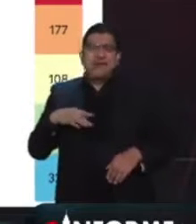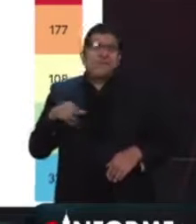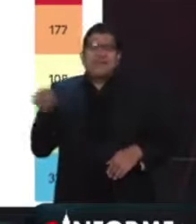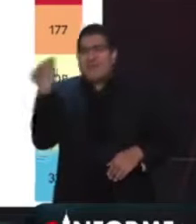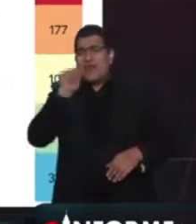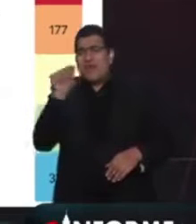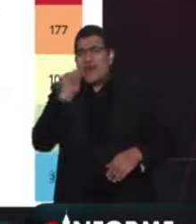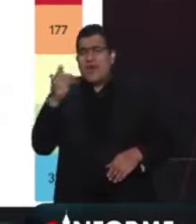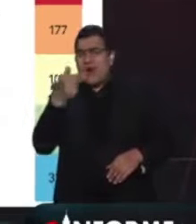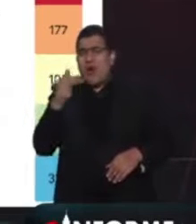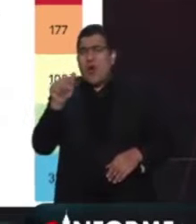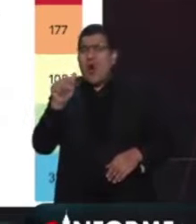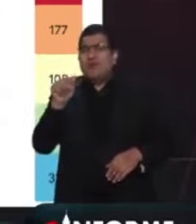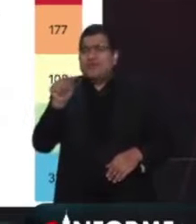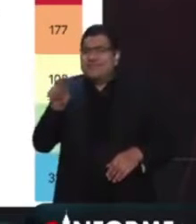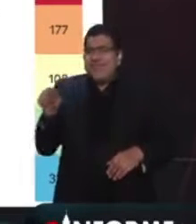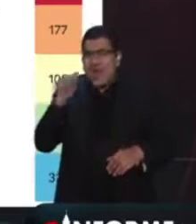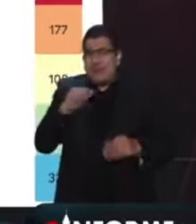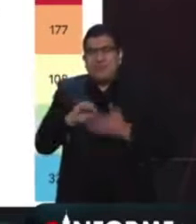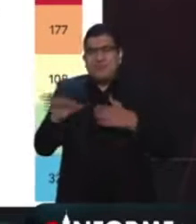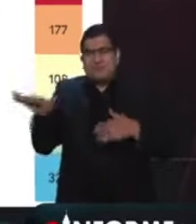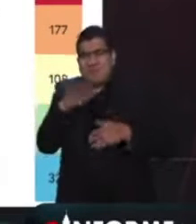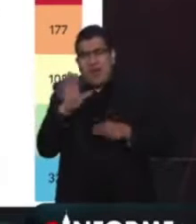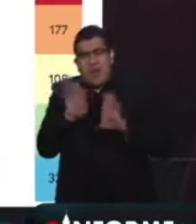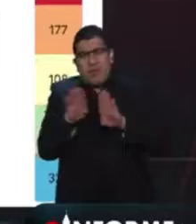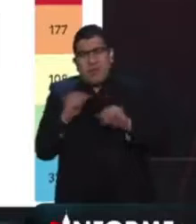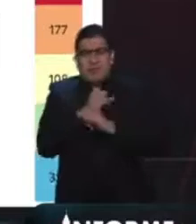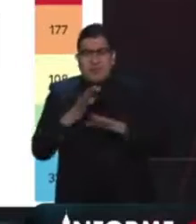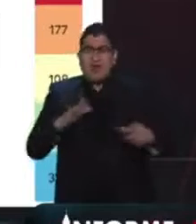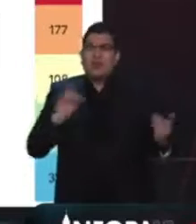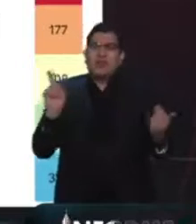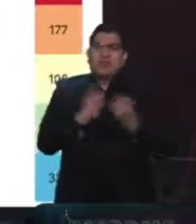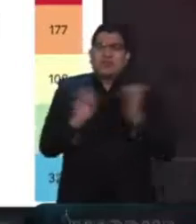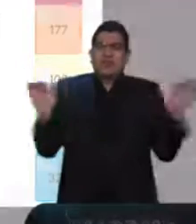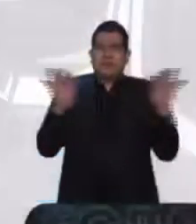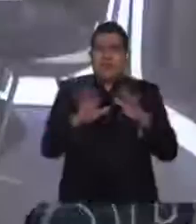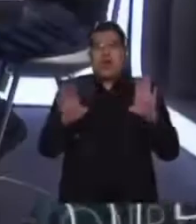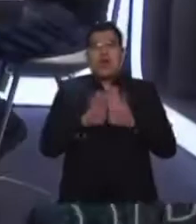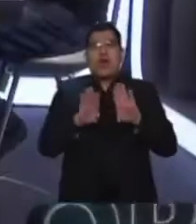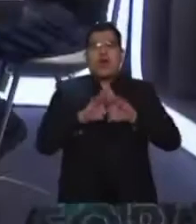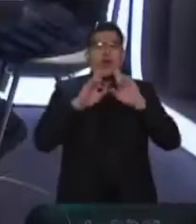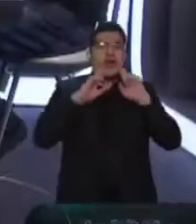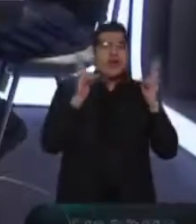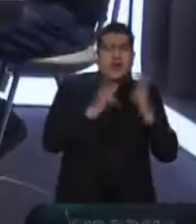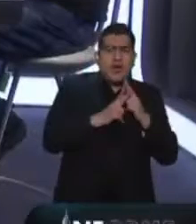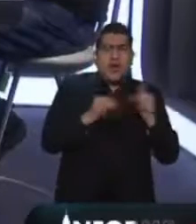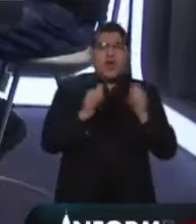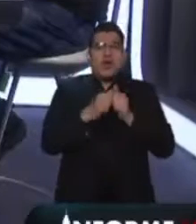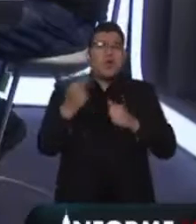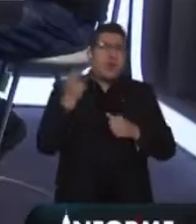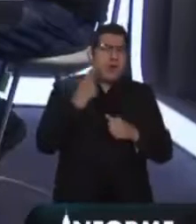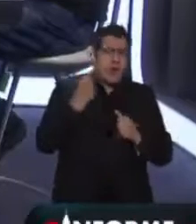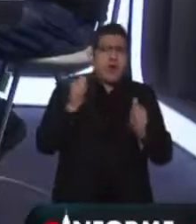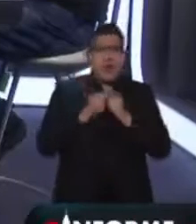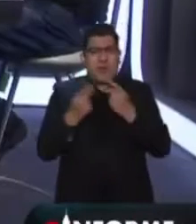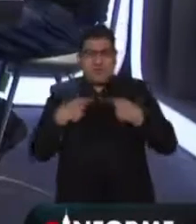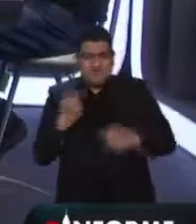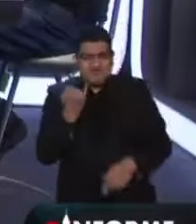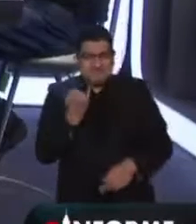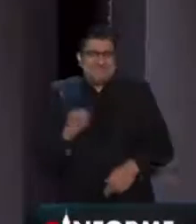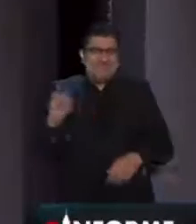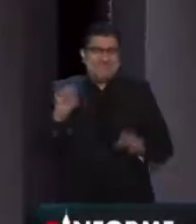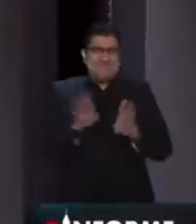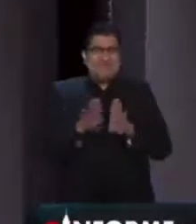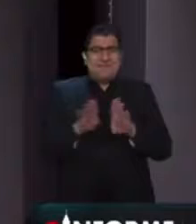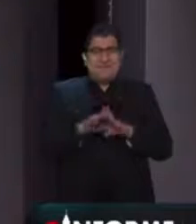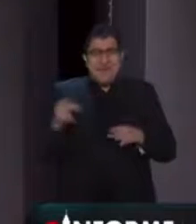todos los días. Entonces, ¿y qué hace ahí? Pues reuniéndose con políticos y reuniéndose con personas, ¿no? Entonces, es un